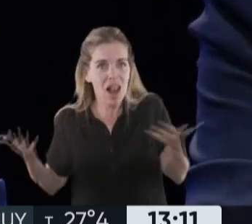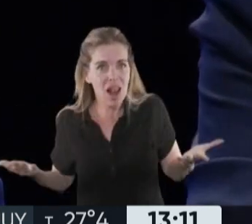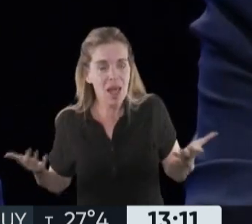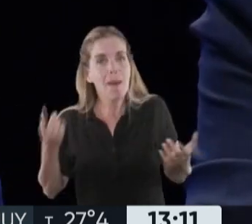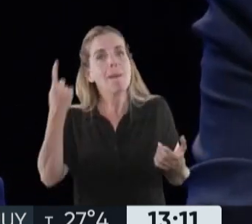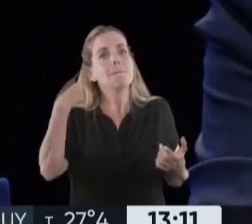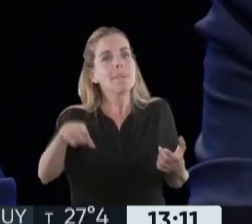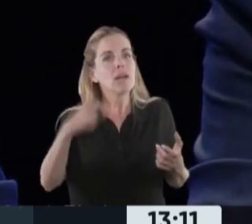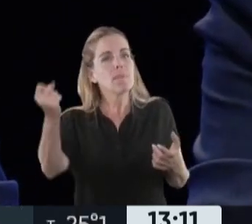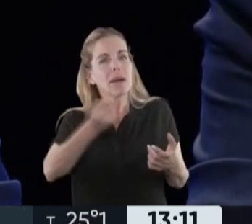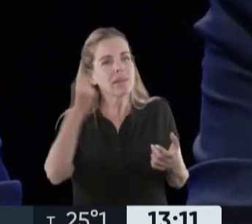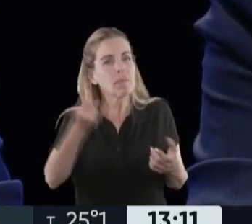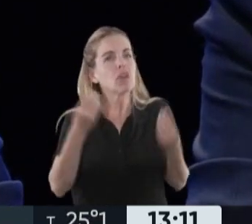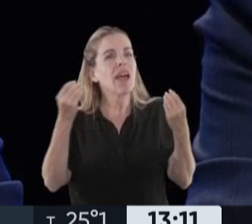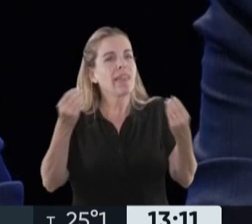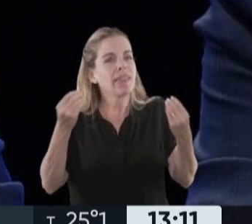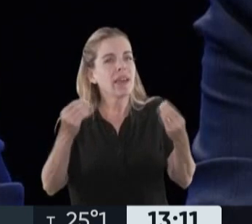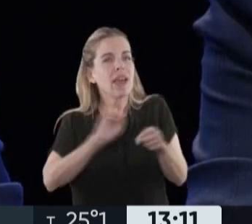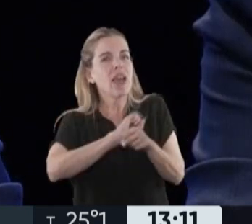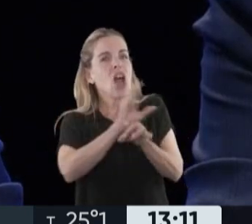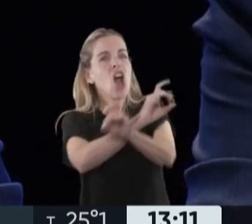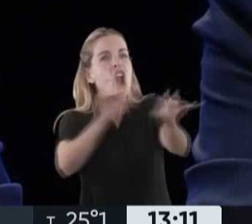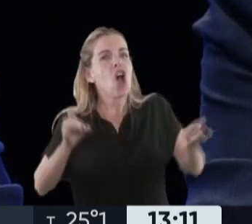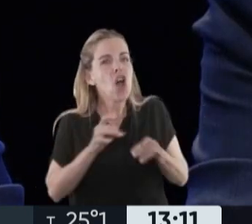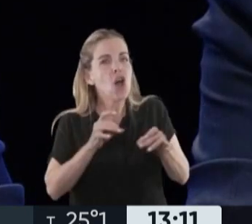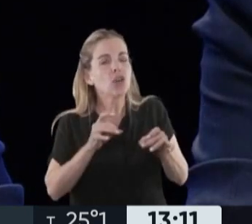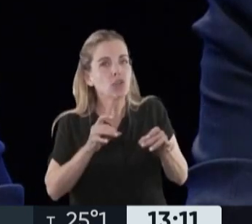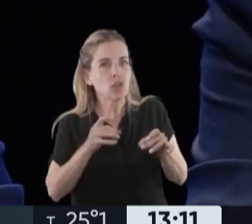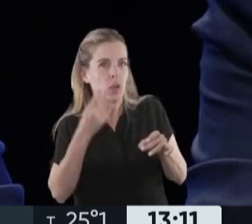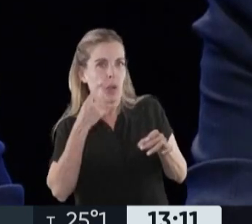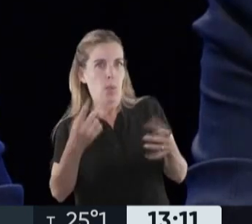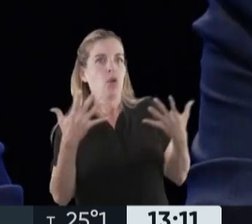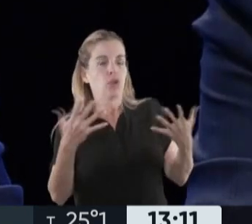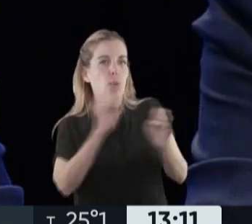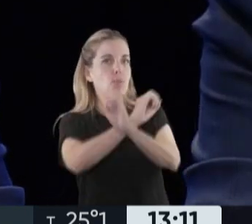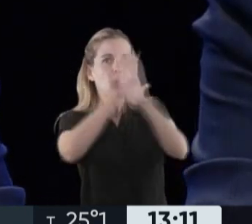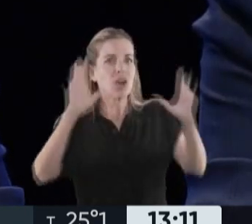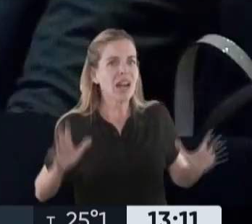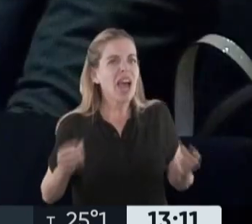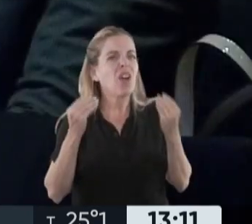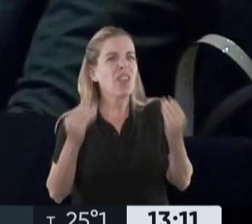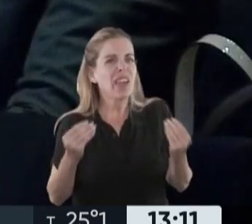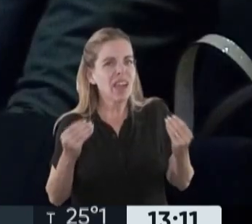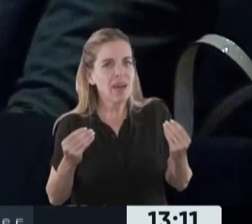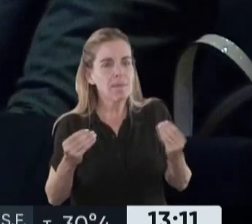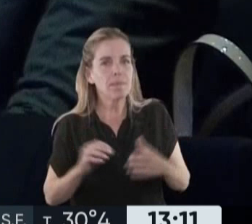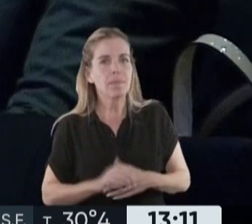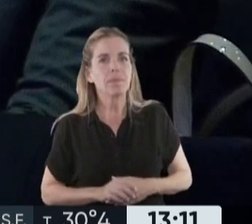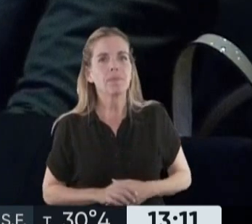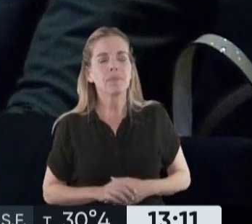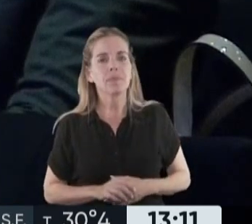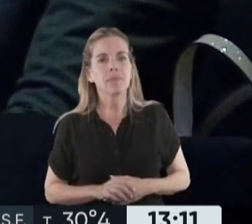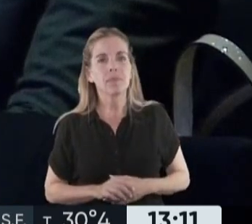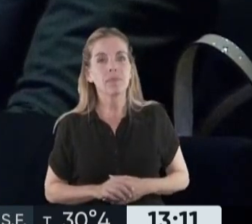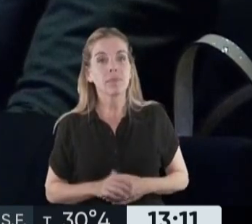pero fundamentalmente puso en evidencia la inutilidad de la lógica de